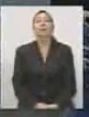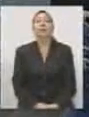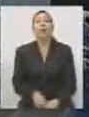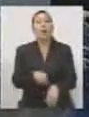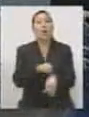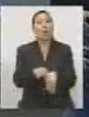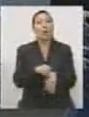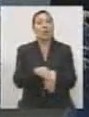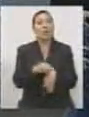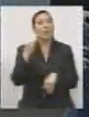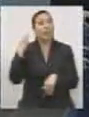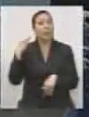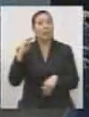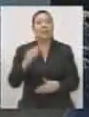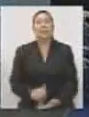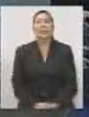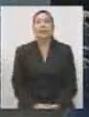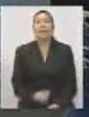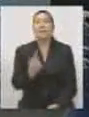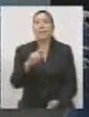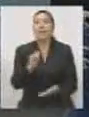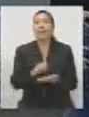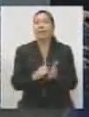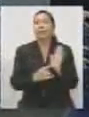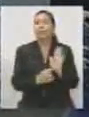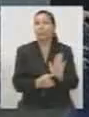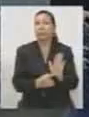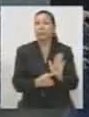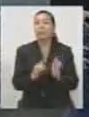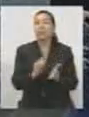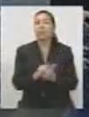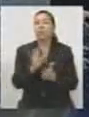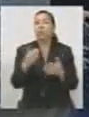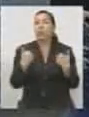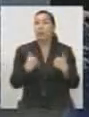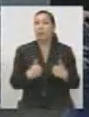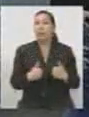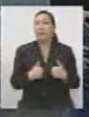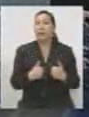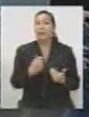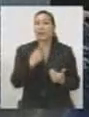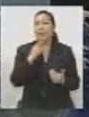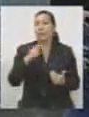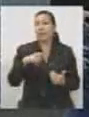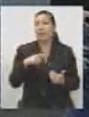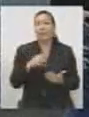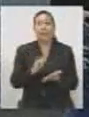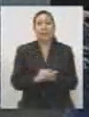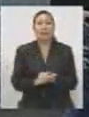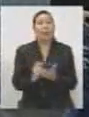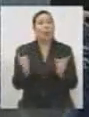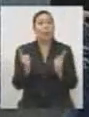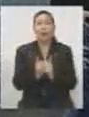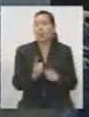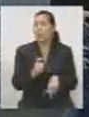al Consejo Nacional de la Magistratura para que presente los recursos que sus abogados consideren pertinentes y que a la